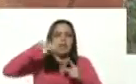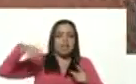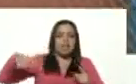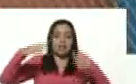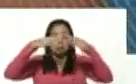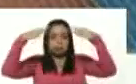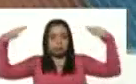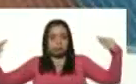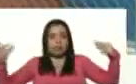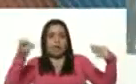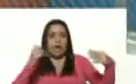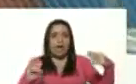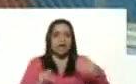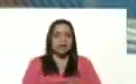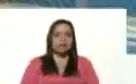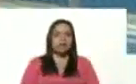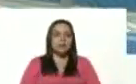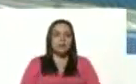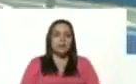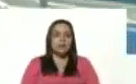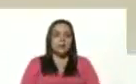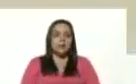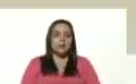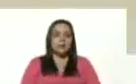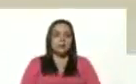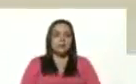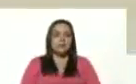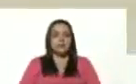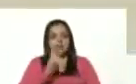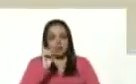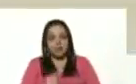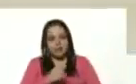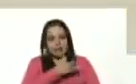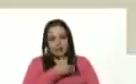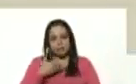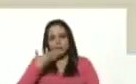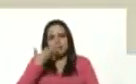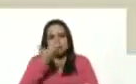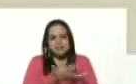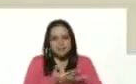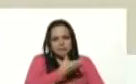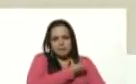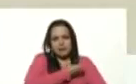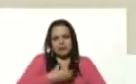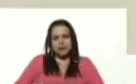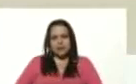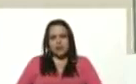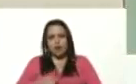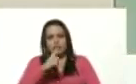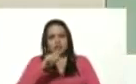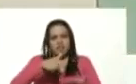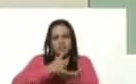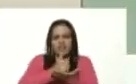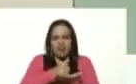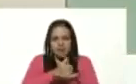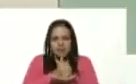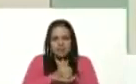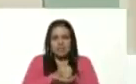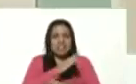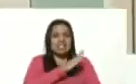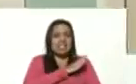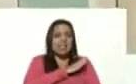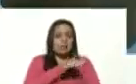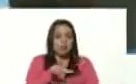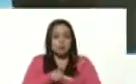arropa la comuna 17, Voces de Ezequiel Zamora. También queríamos solicitarle, presidente, una farmacia, ya que contamos con